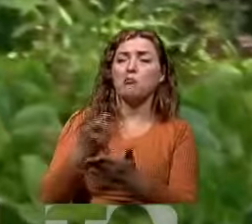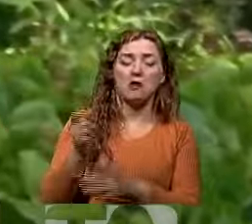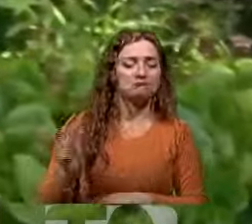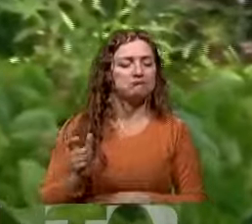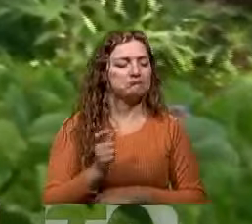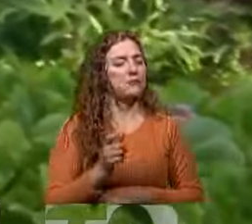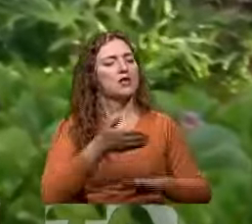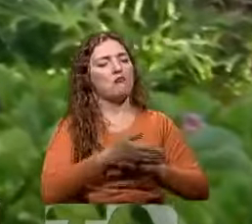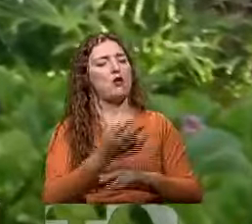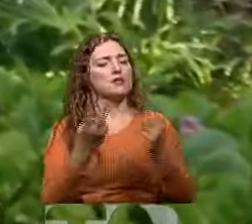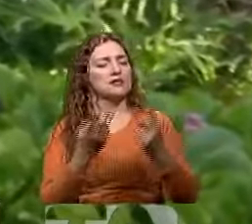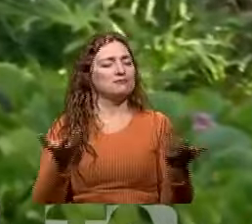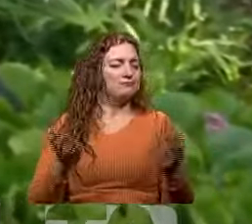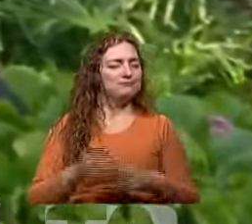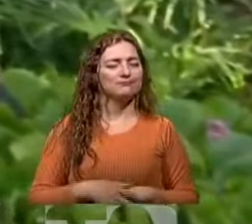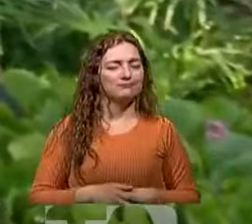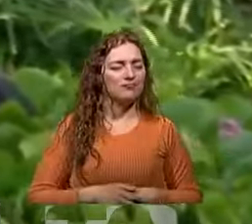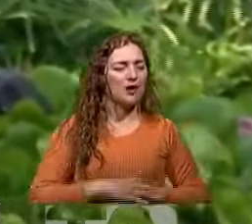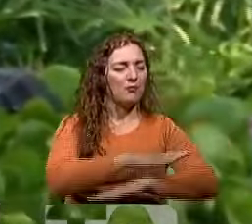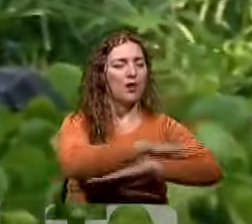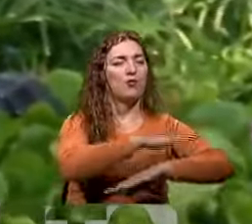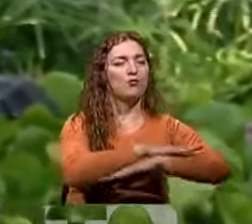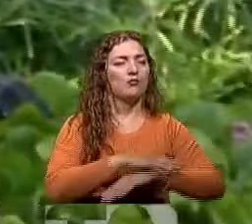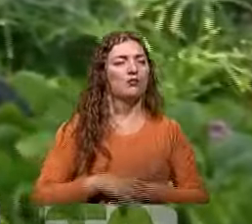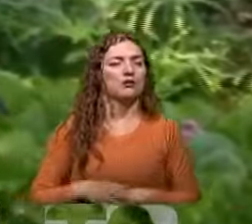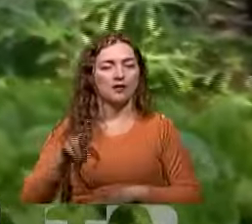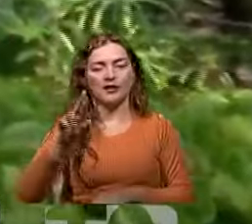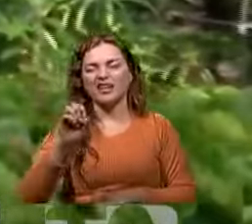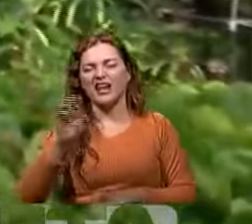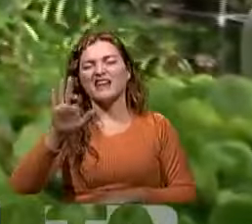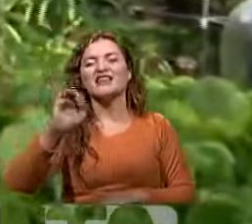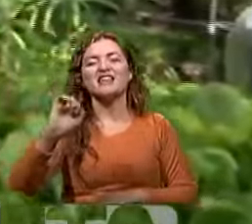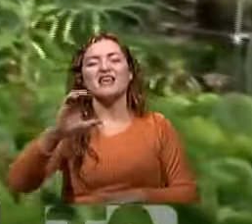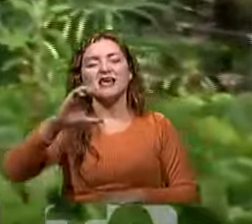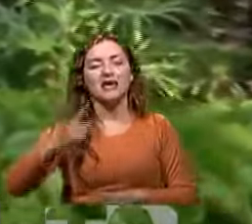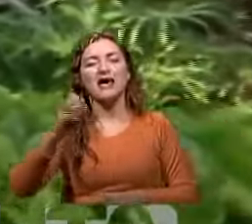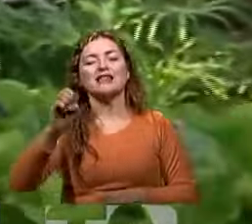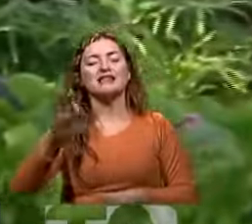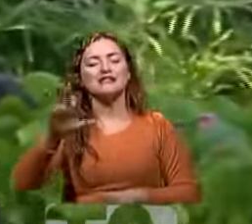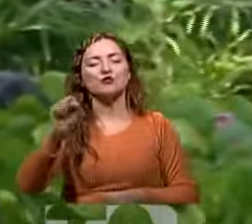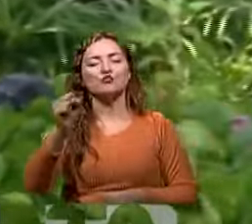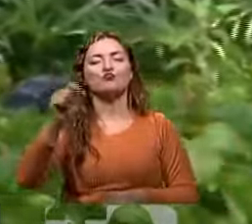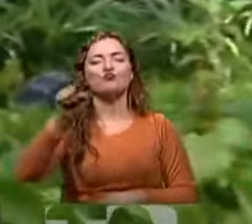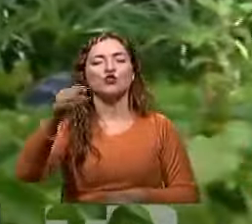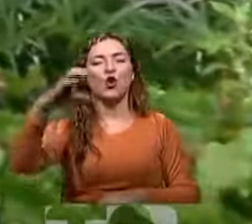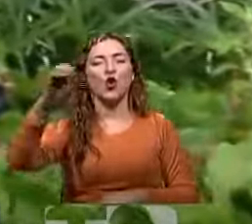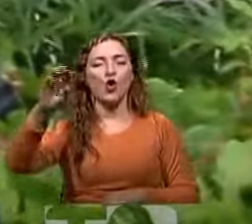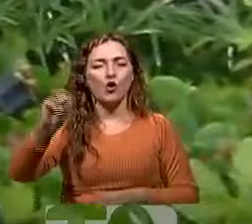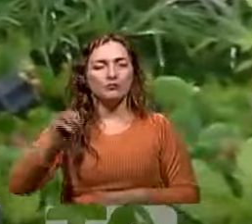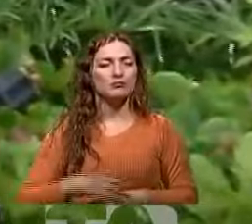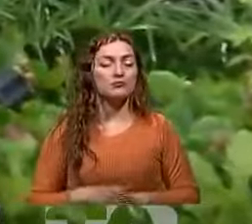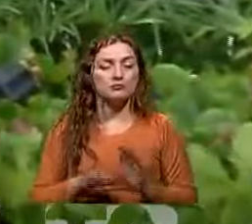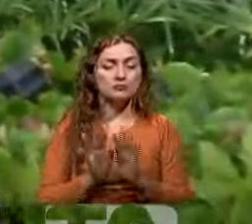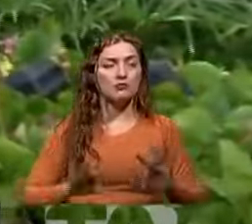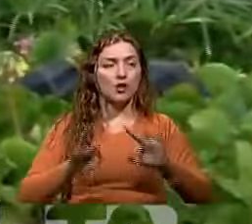adquirir estos tickets? Es en redtickets.com. Perfecto. Bueno, es importante las recomendaciones, ¿no?